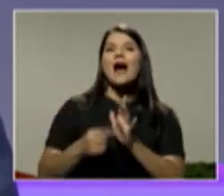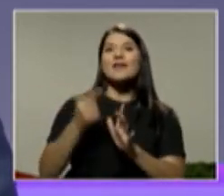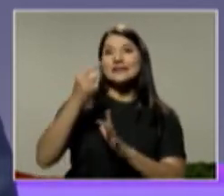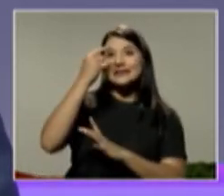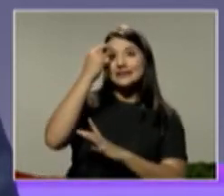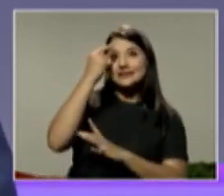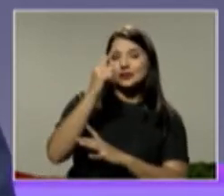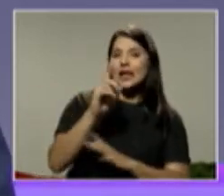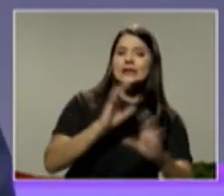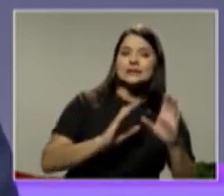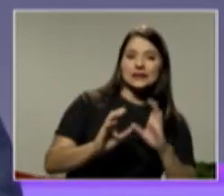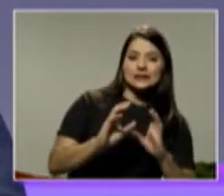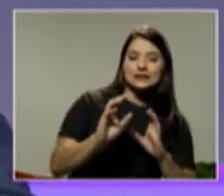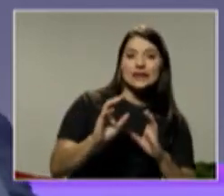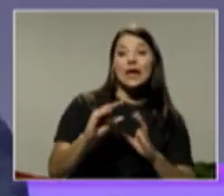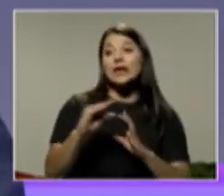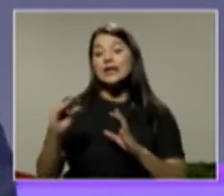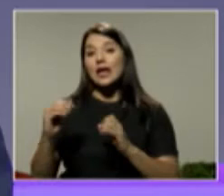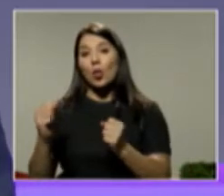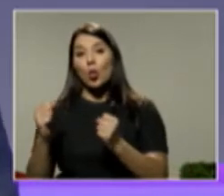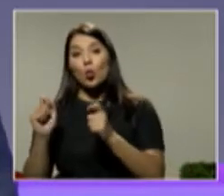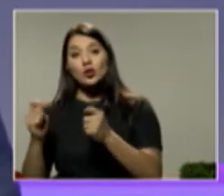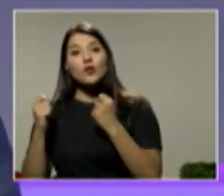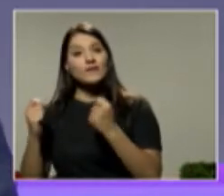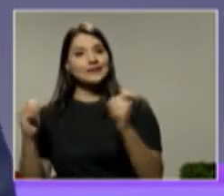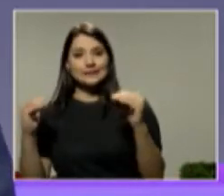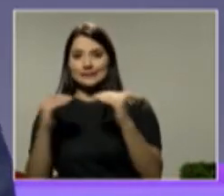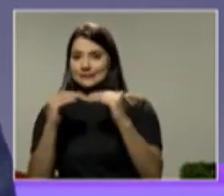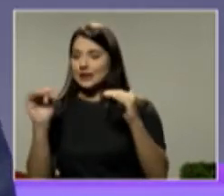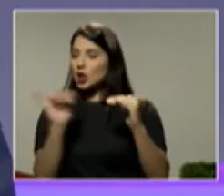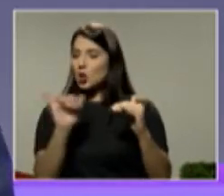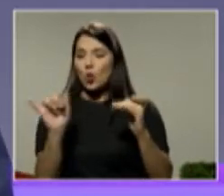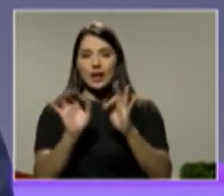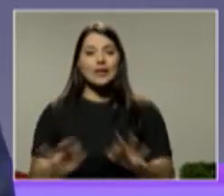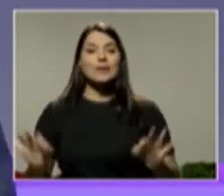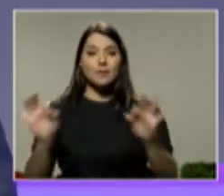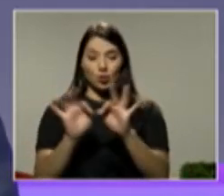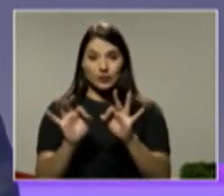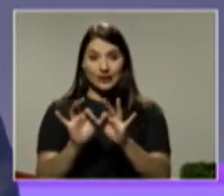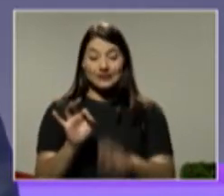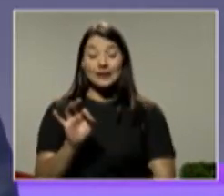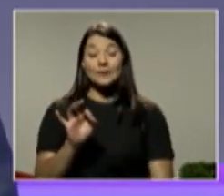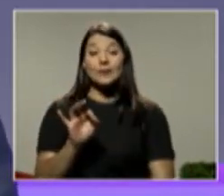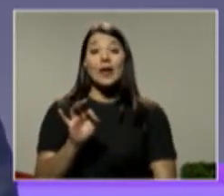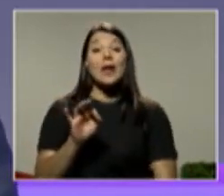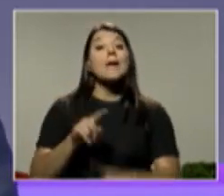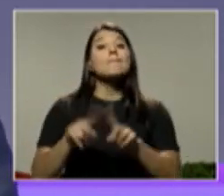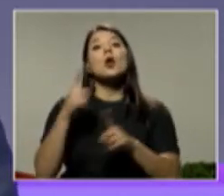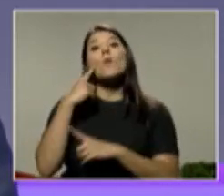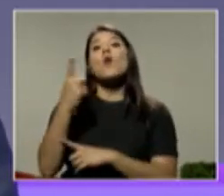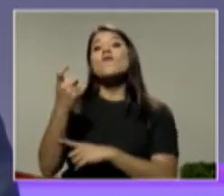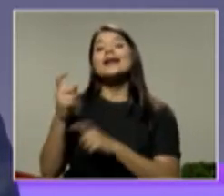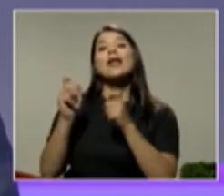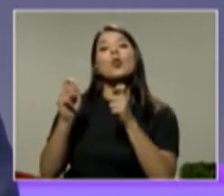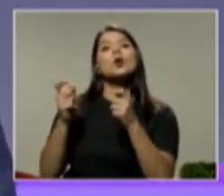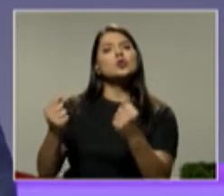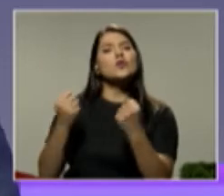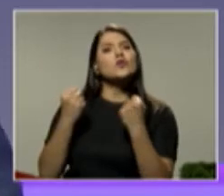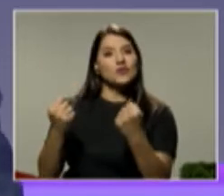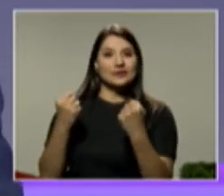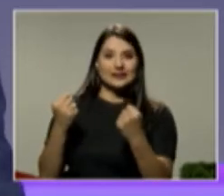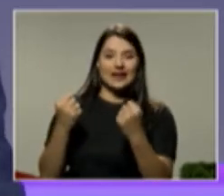invertir justamente en ese montón de enfermedades por la falta de la actividad física, cuando hay que invertir en todo